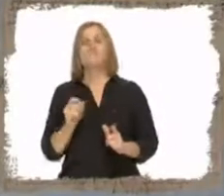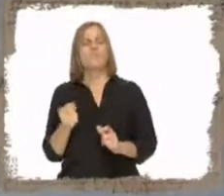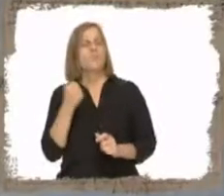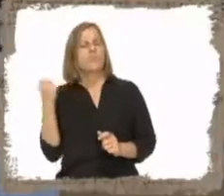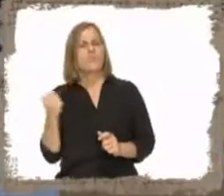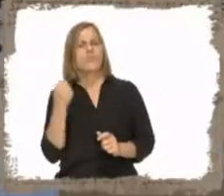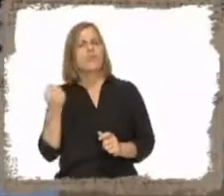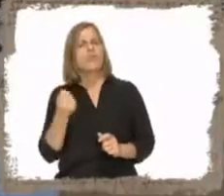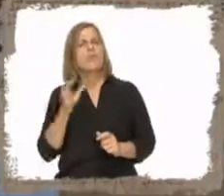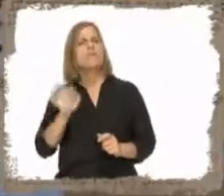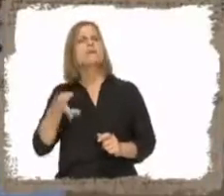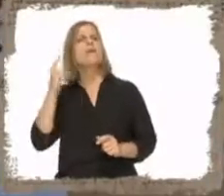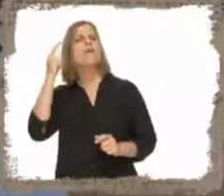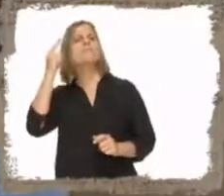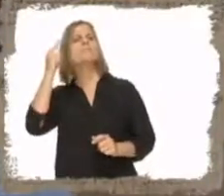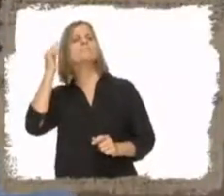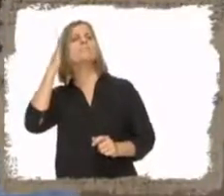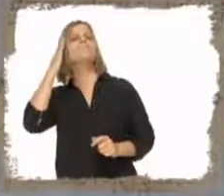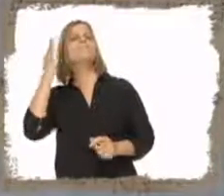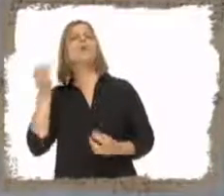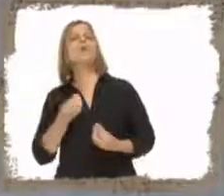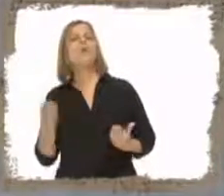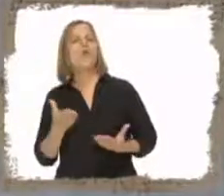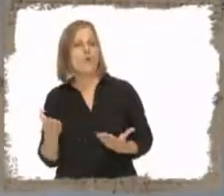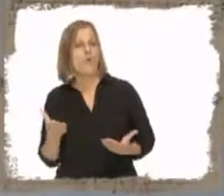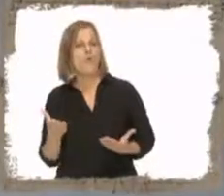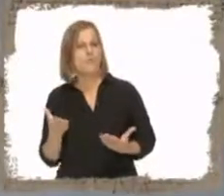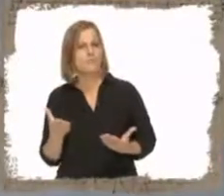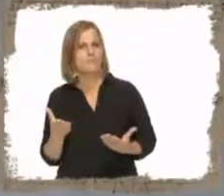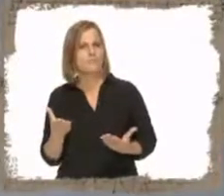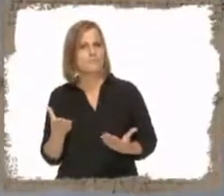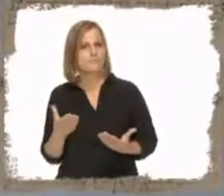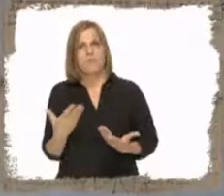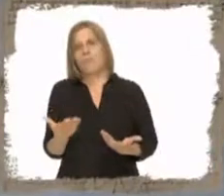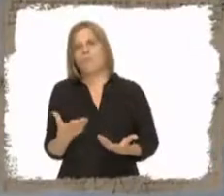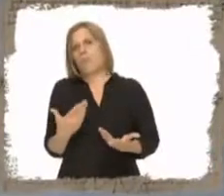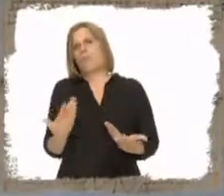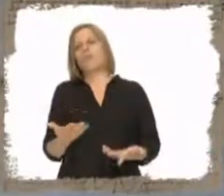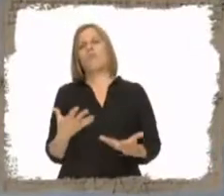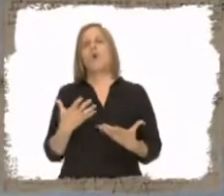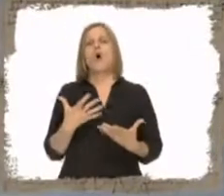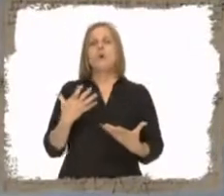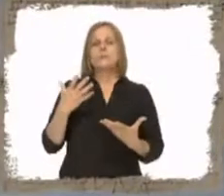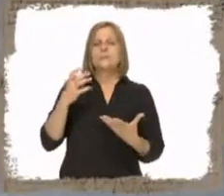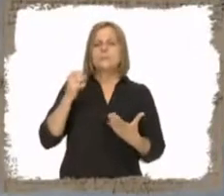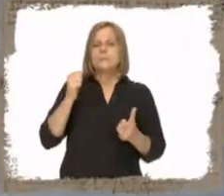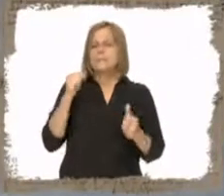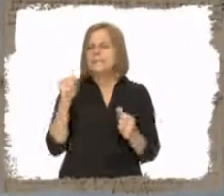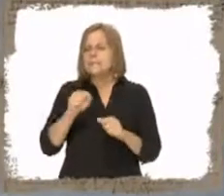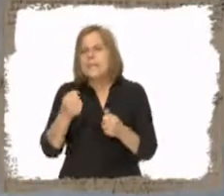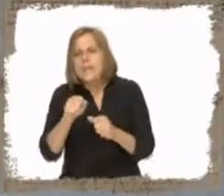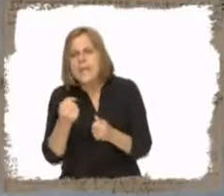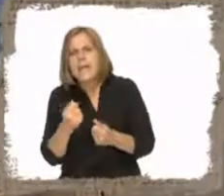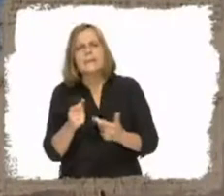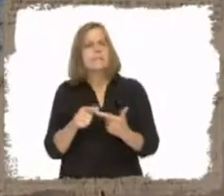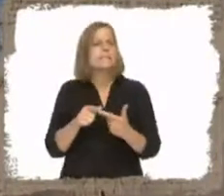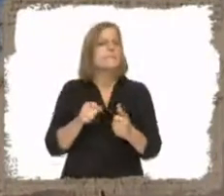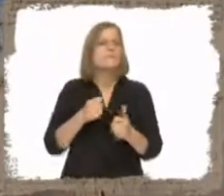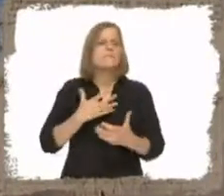re importante saber cómo está esa persona psicológicamente, porque podemos tener un gran estrés